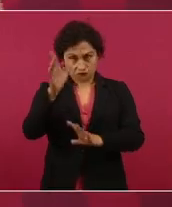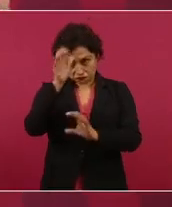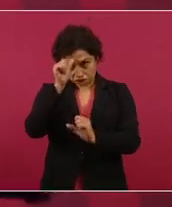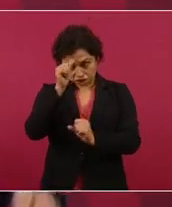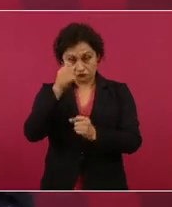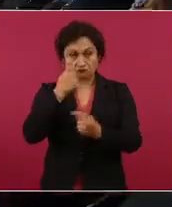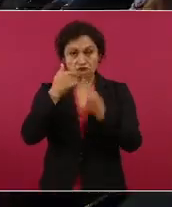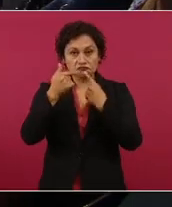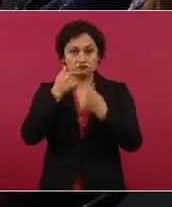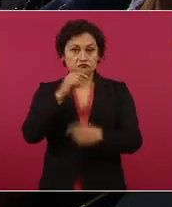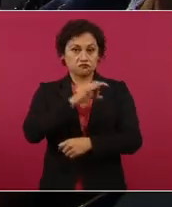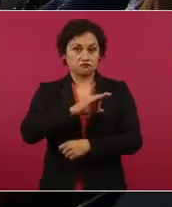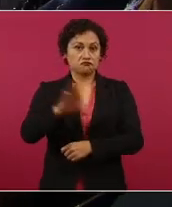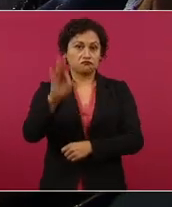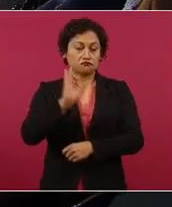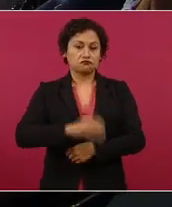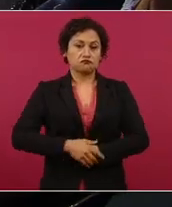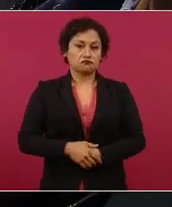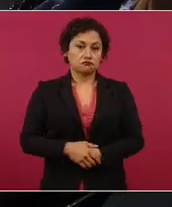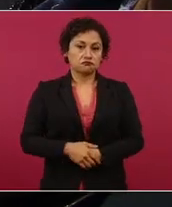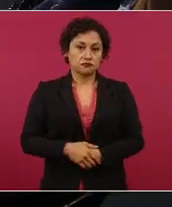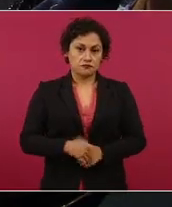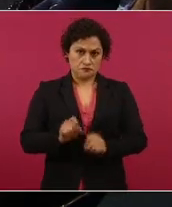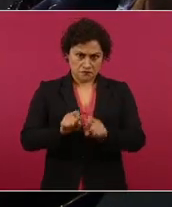tomando en cuenta lo que ustedes plantean.